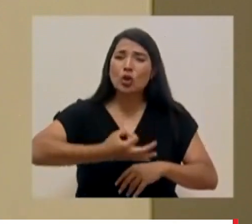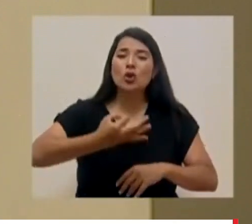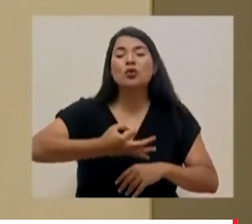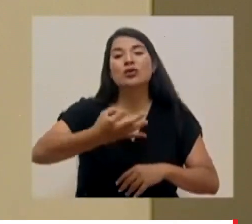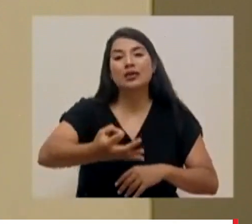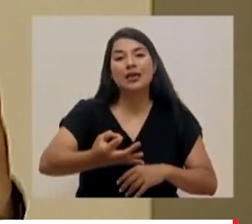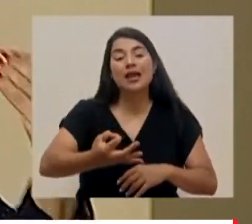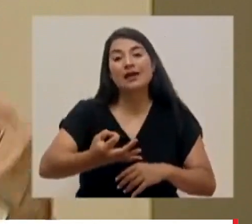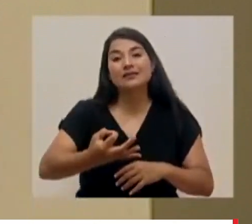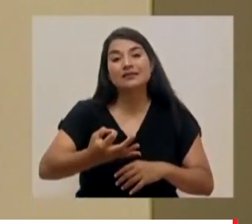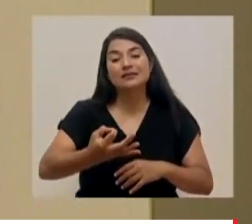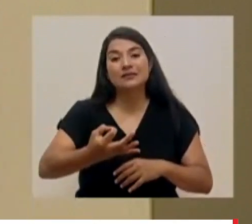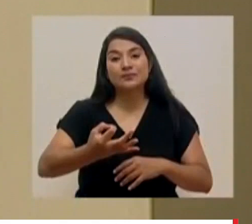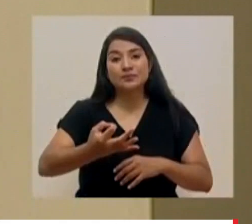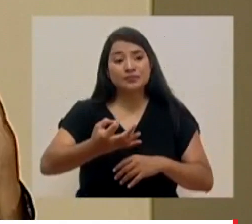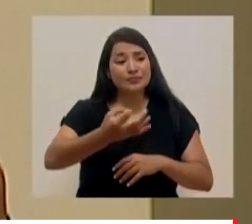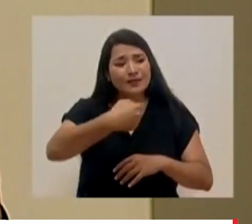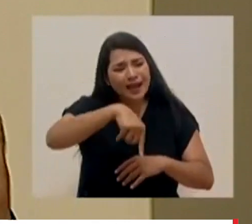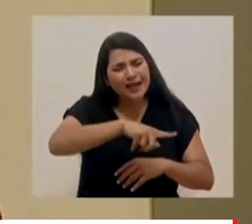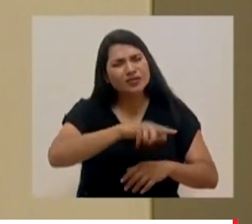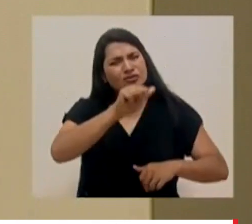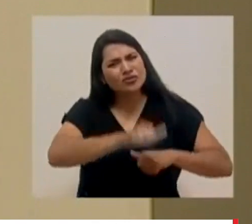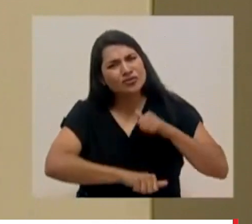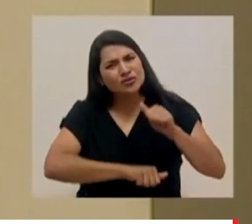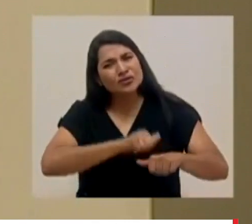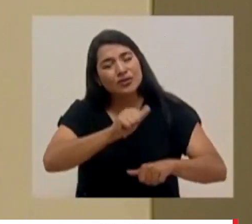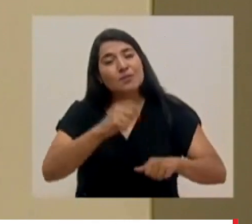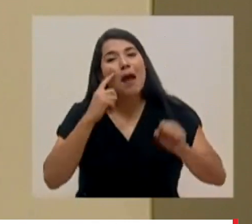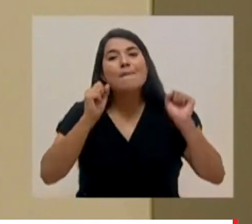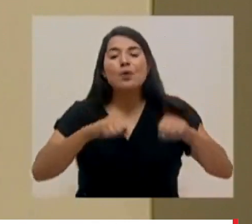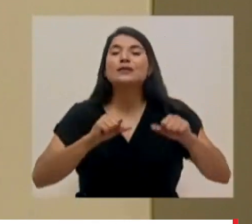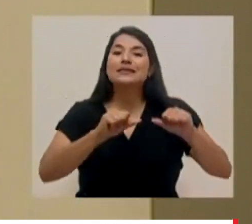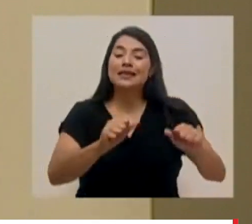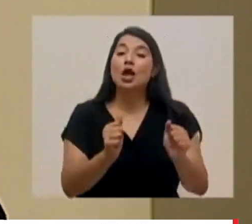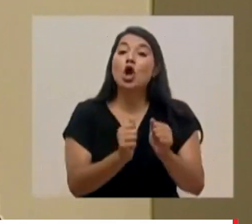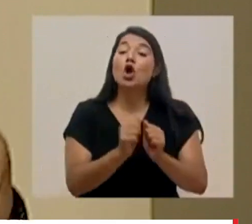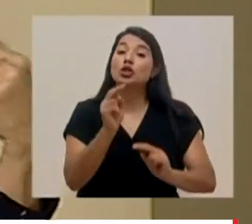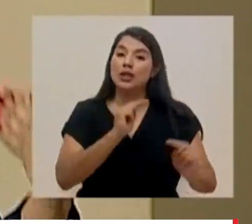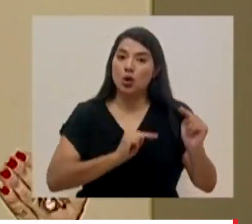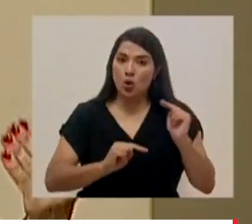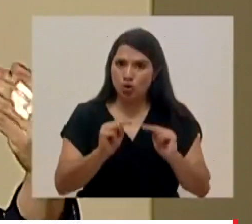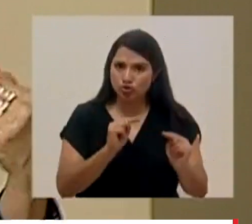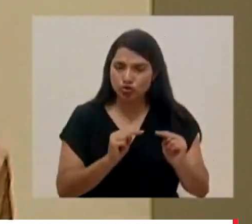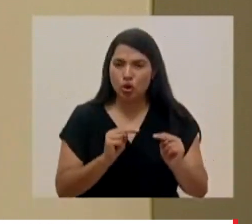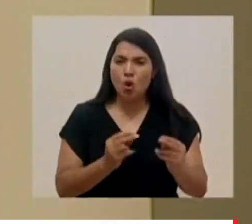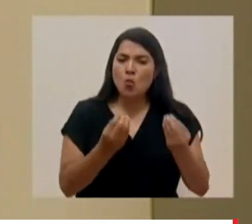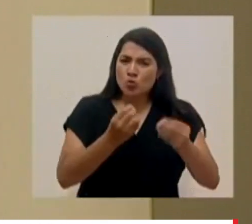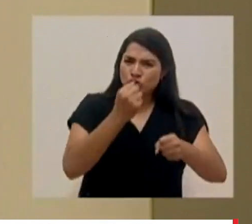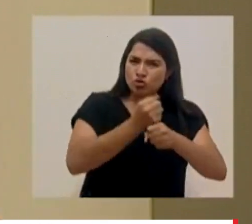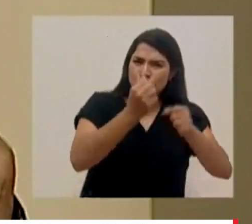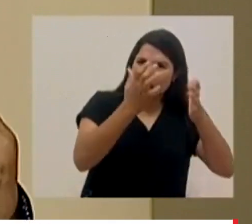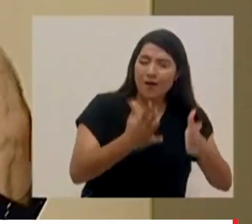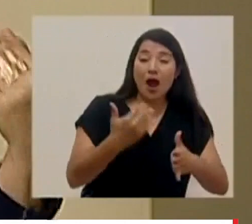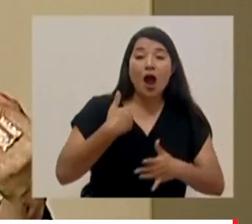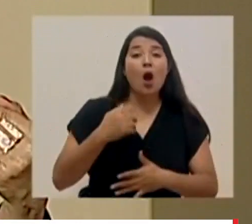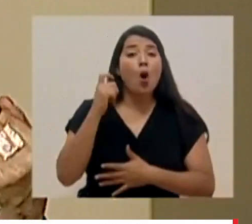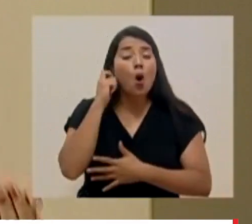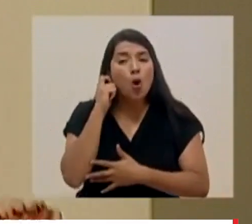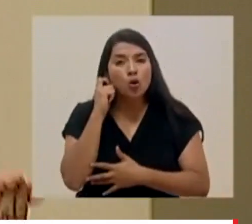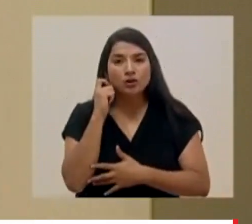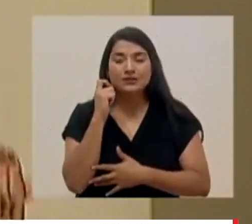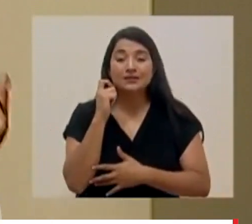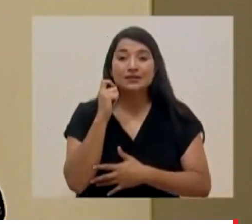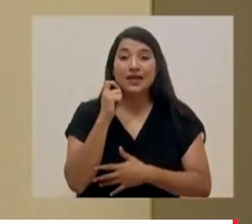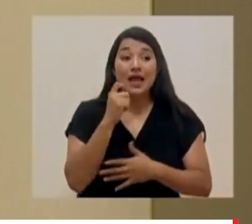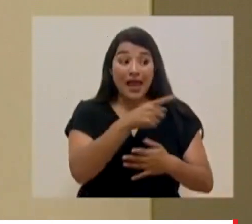diríamos popularmente, se parten el lomo por sostener aquella actividad económica. Tanto trabajadores como trabajadoras nos